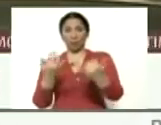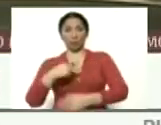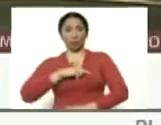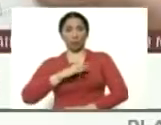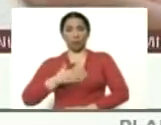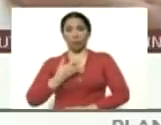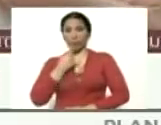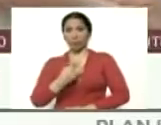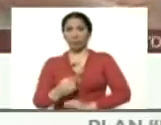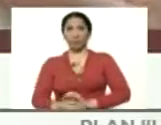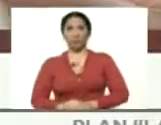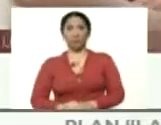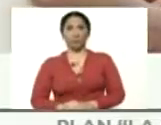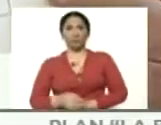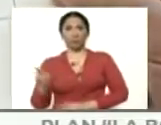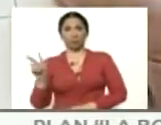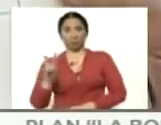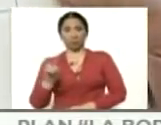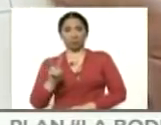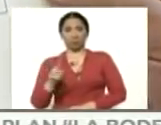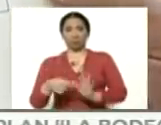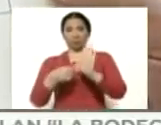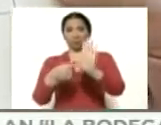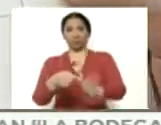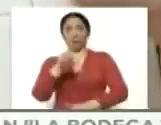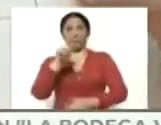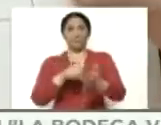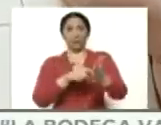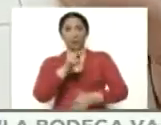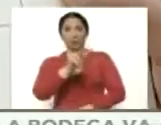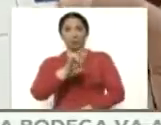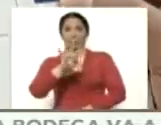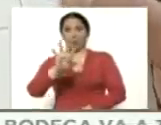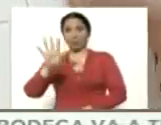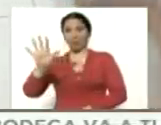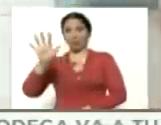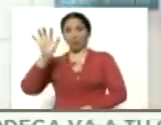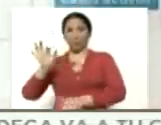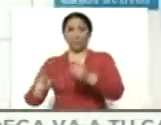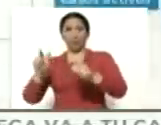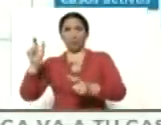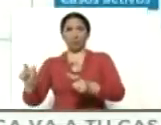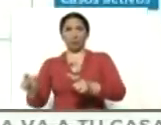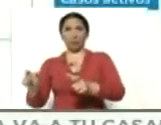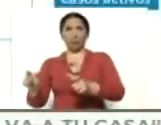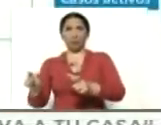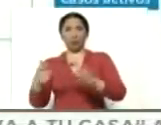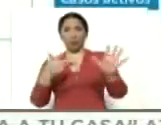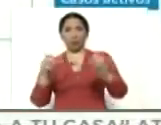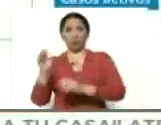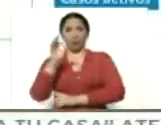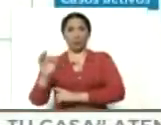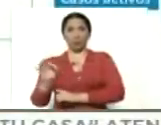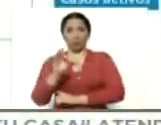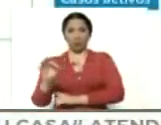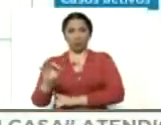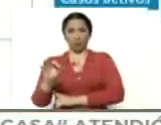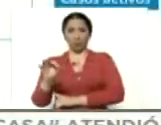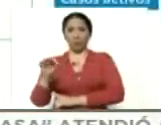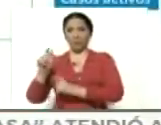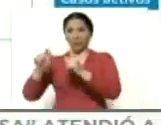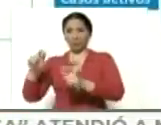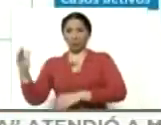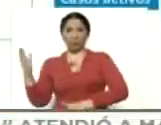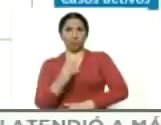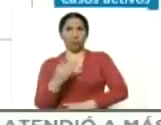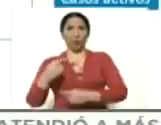que Venezuela presenta 1.245 casos, 80% de ellos son casos importados,